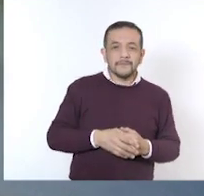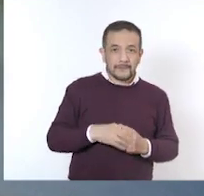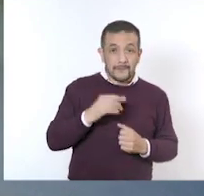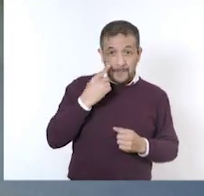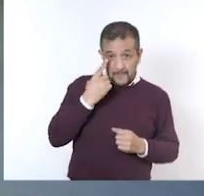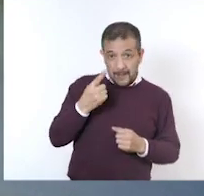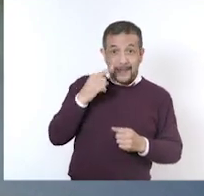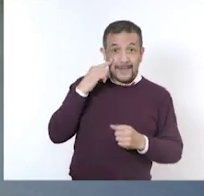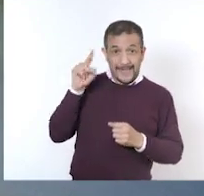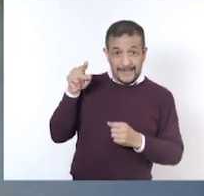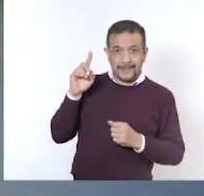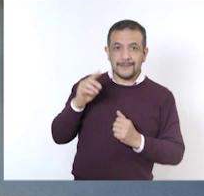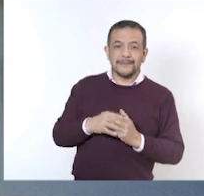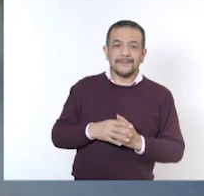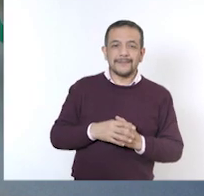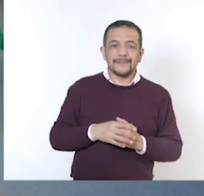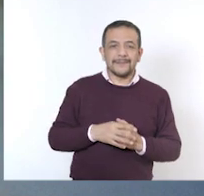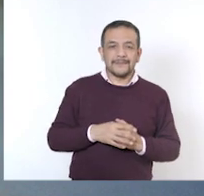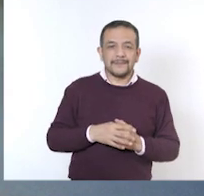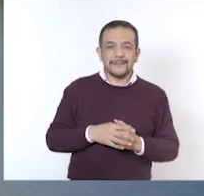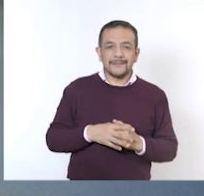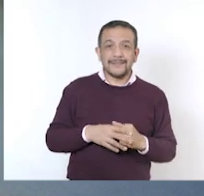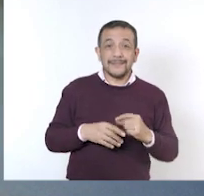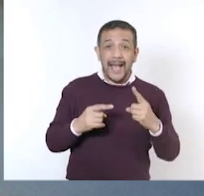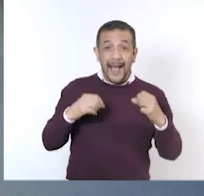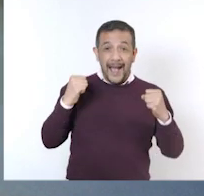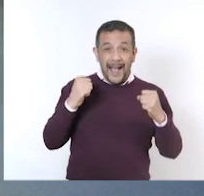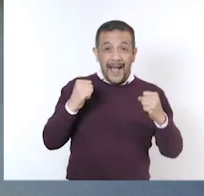Venga. Listos. Suave.